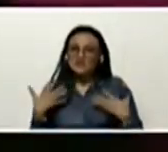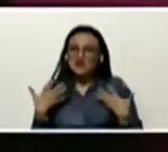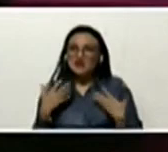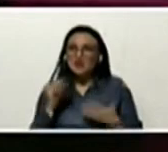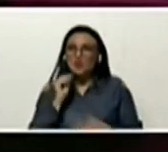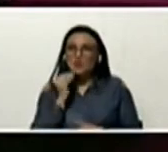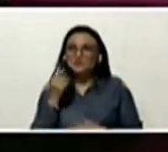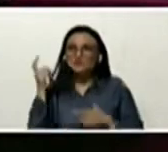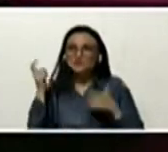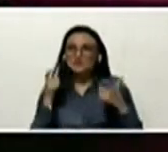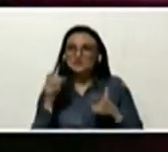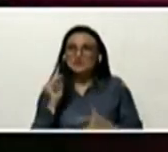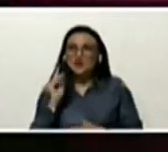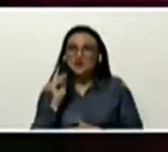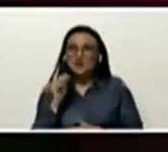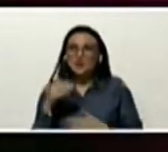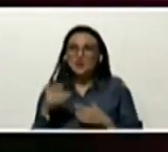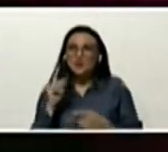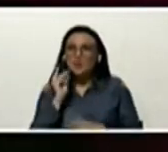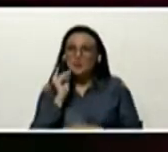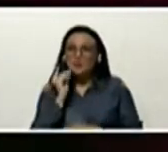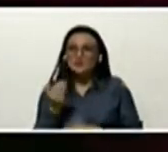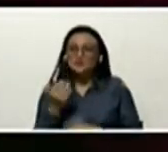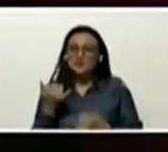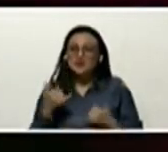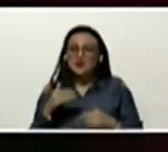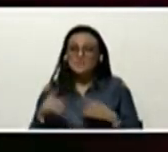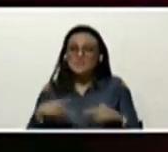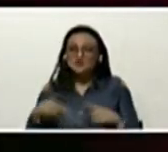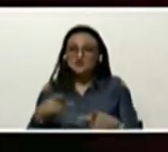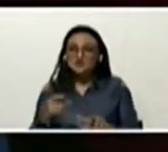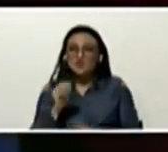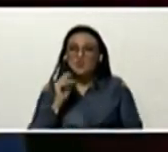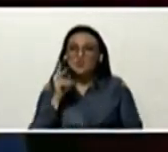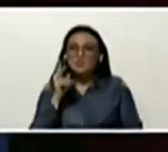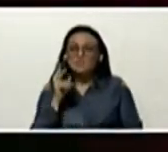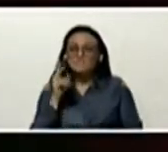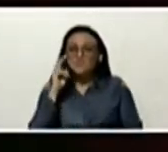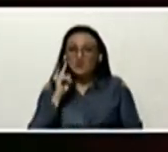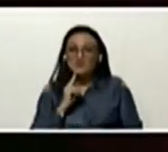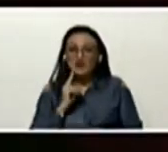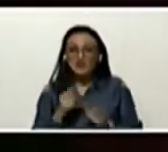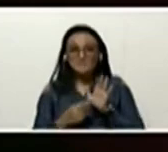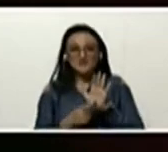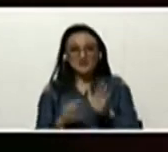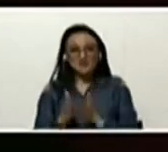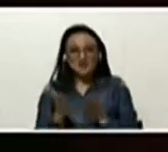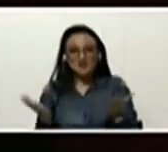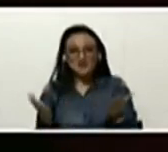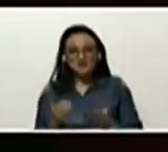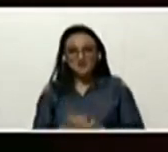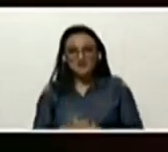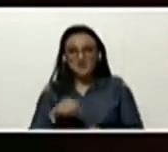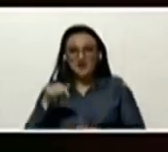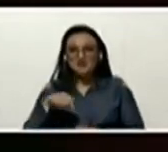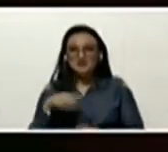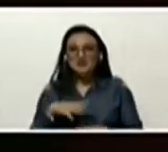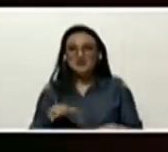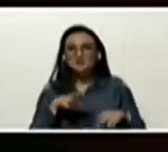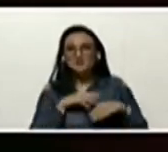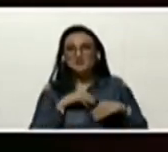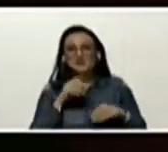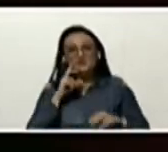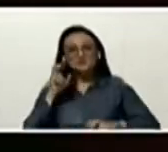la juventud hija de este proceso bolivariano, presentando también libros en la Filben, asumiendo